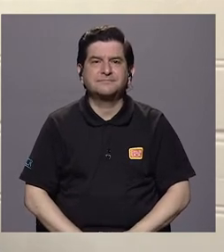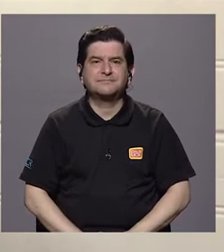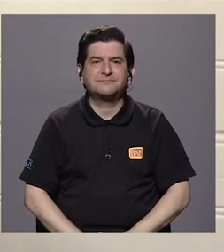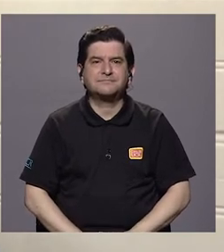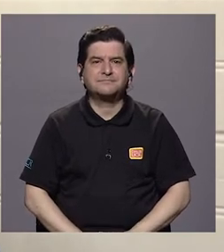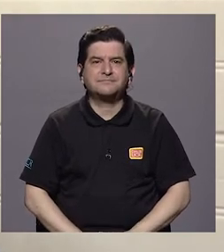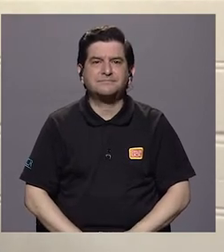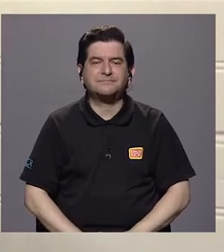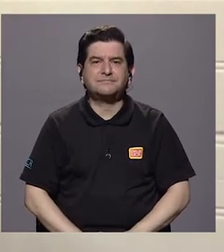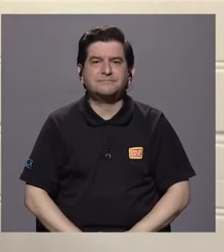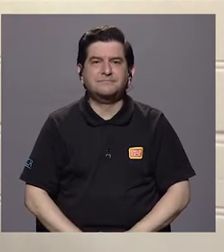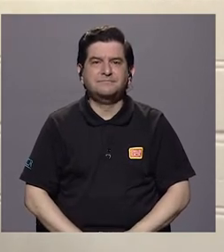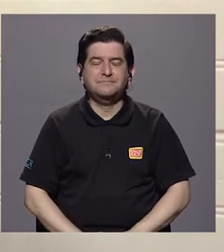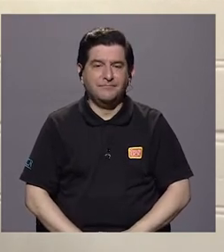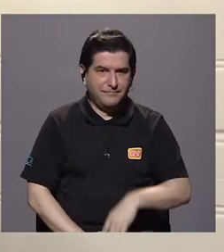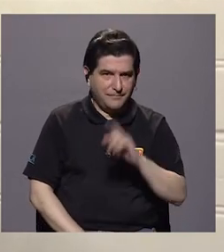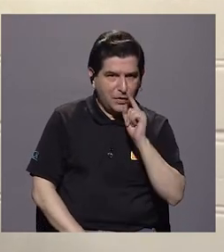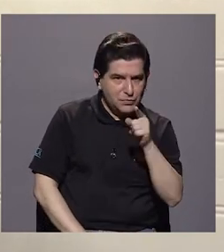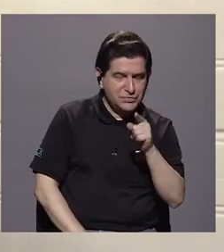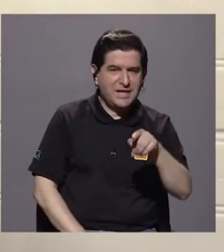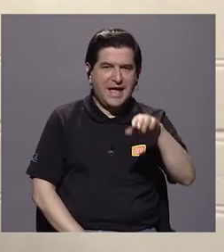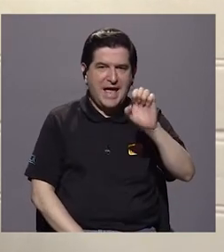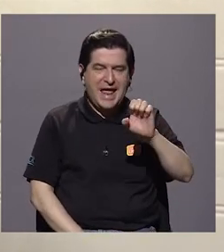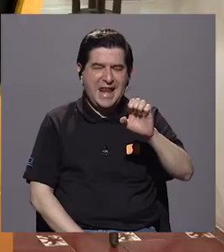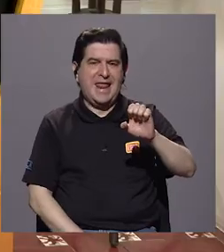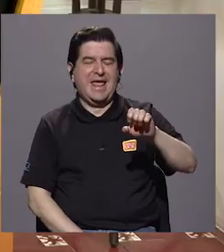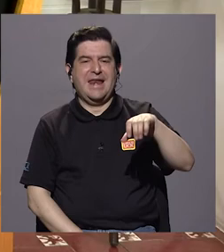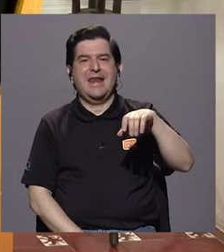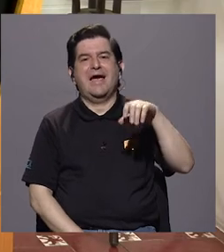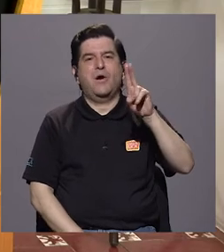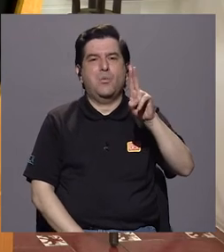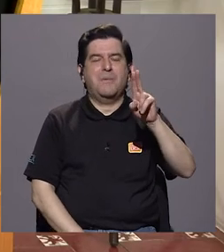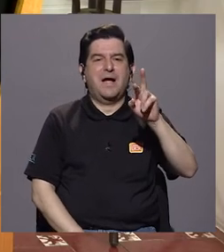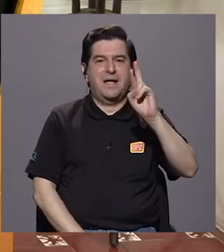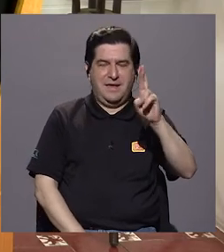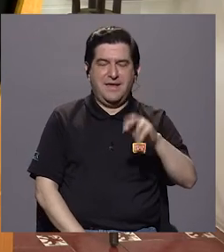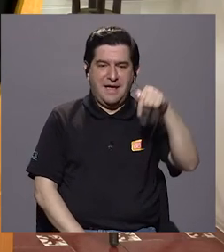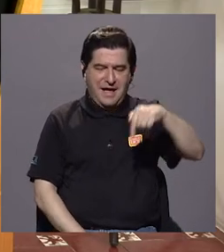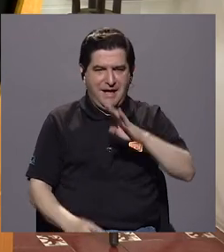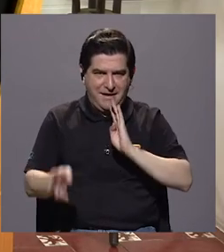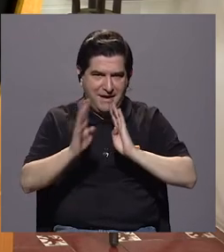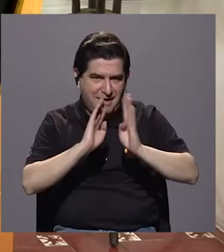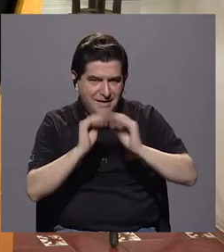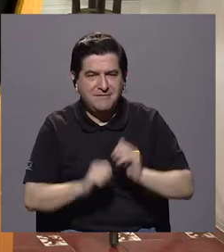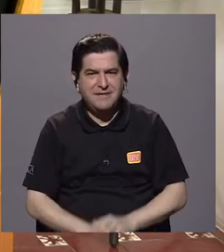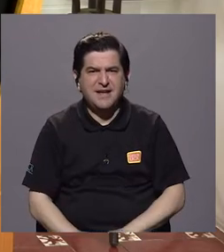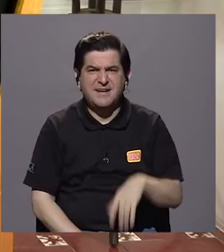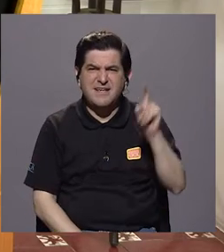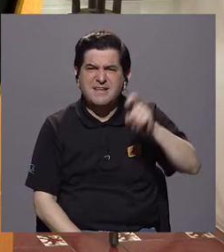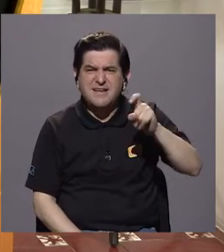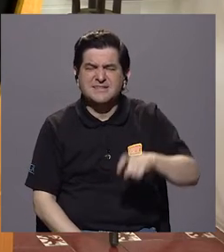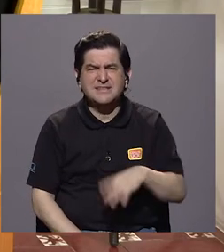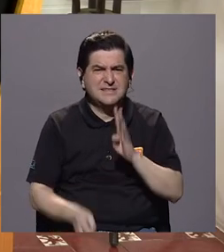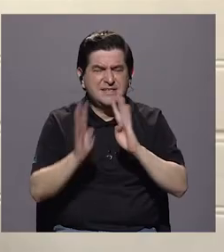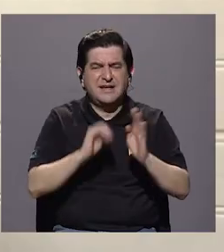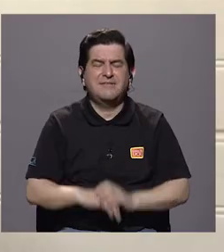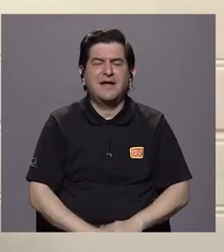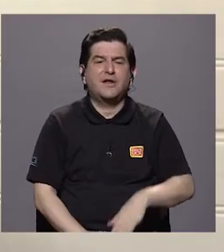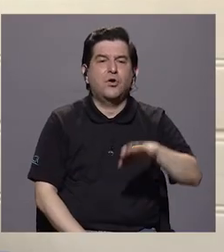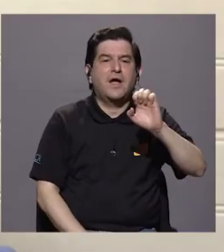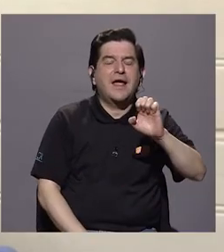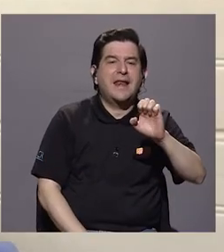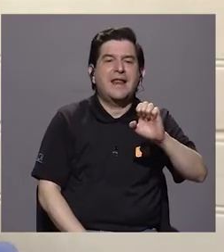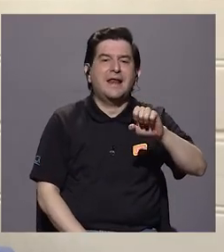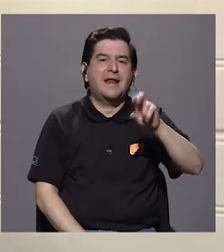Si esta Elena, con la que estoy conversando en Colonia, en Barrio Escalante, tuviese que hablar con la Elena